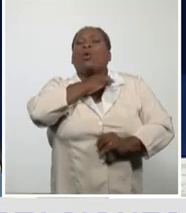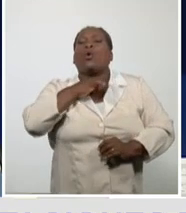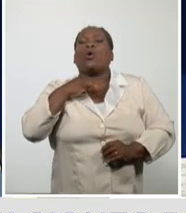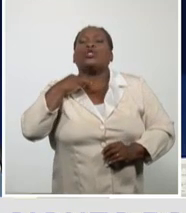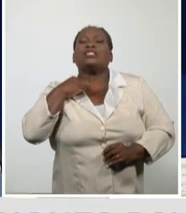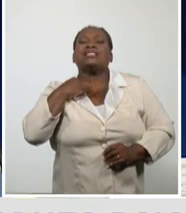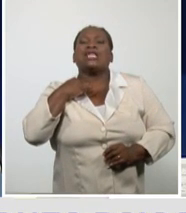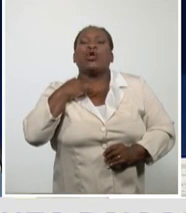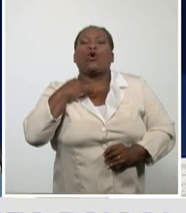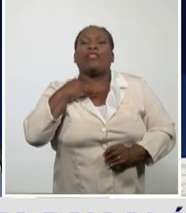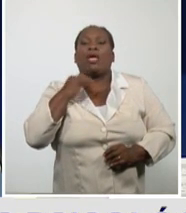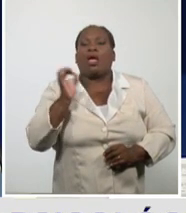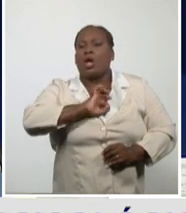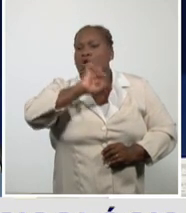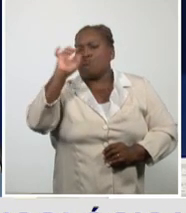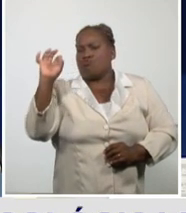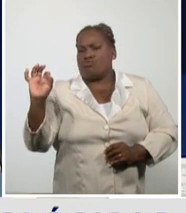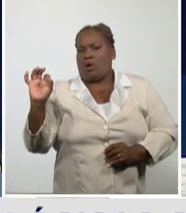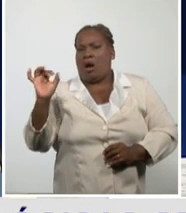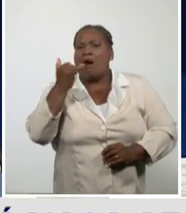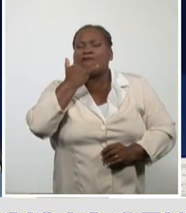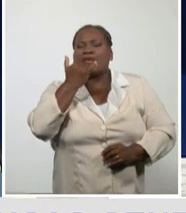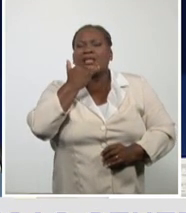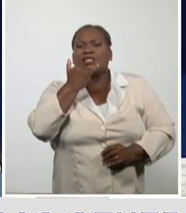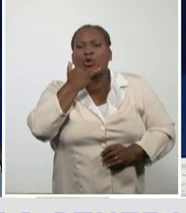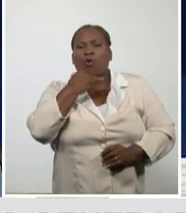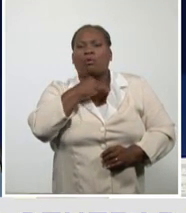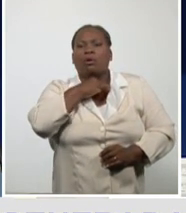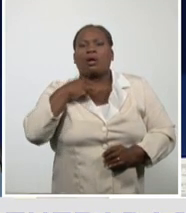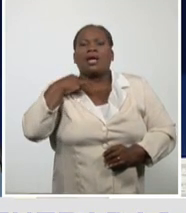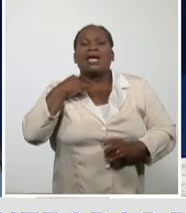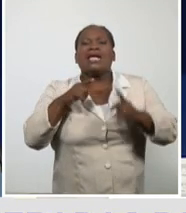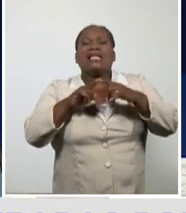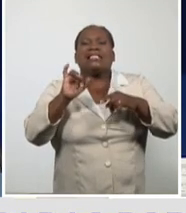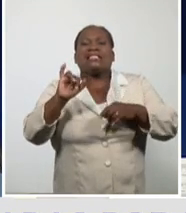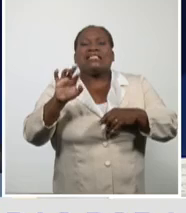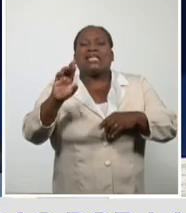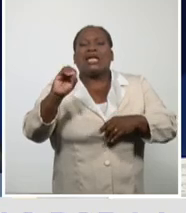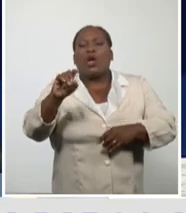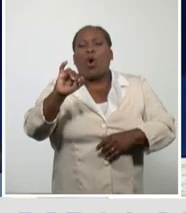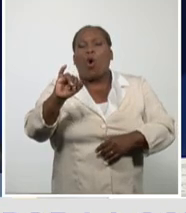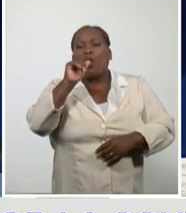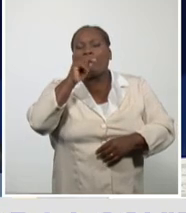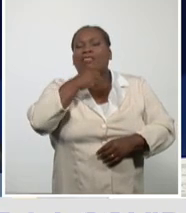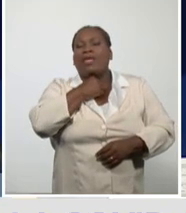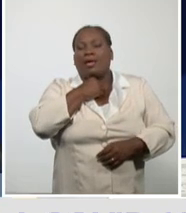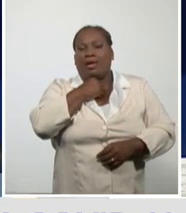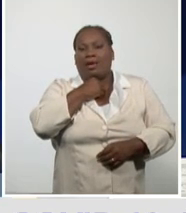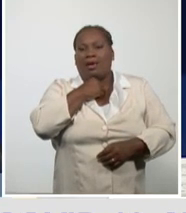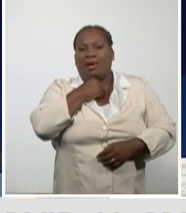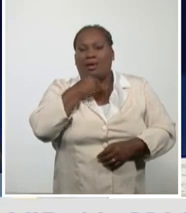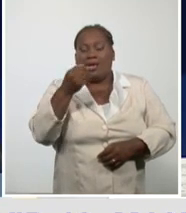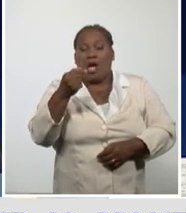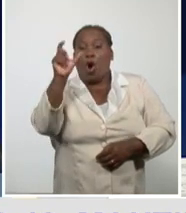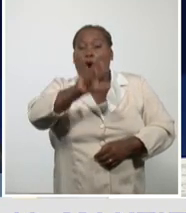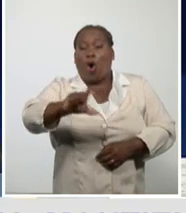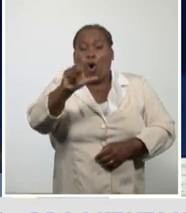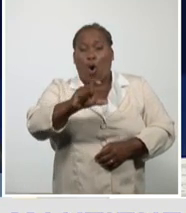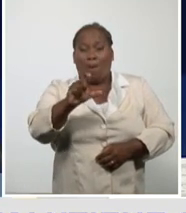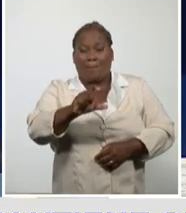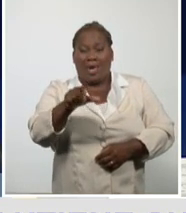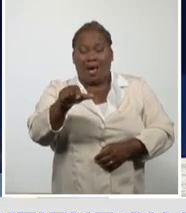la afectación de la glándula tiroidea en el organismo. Hubo un poco de alarma, sobre todo en Colombia, por un